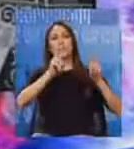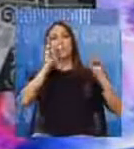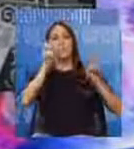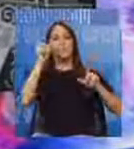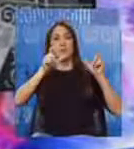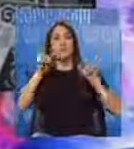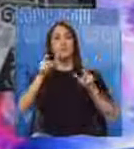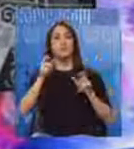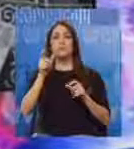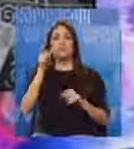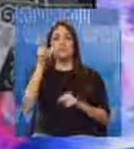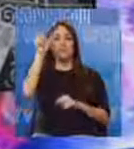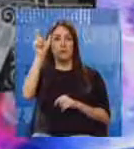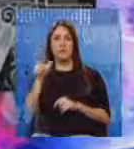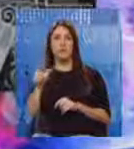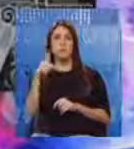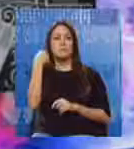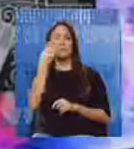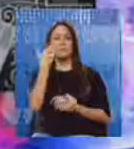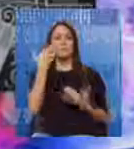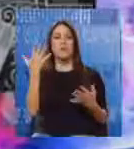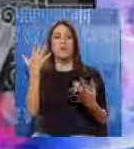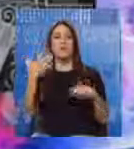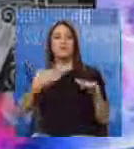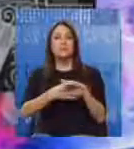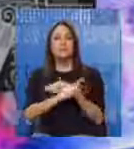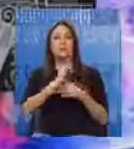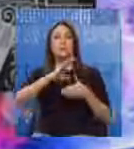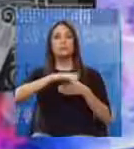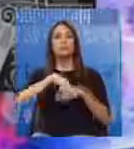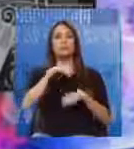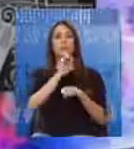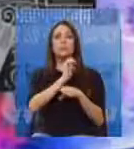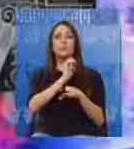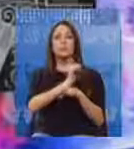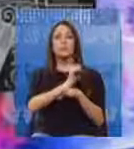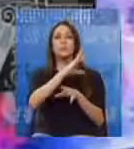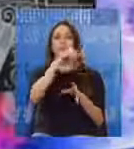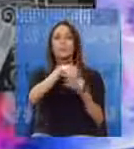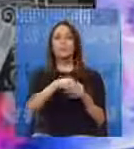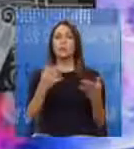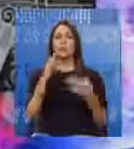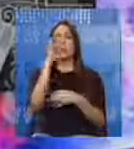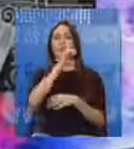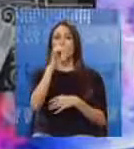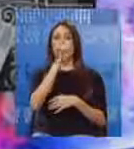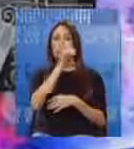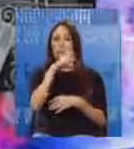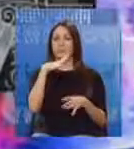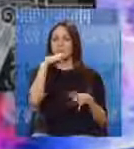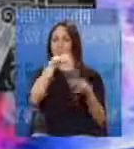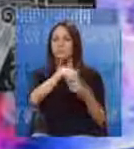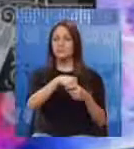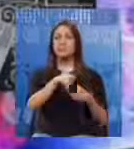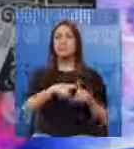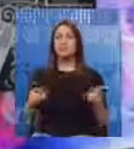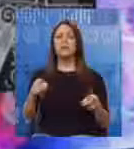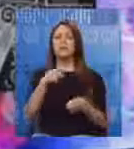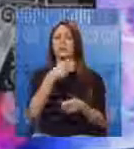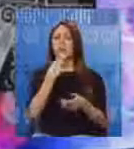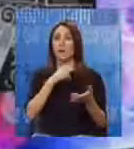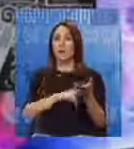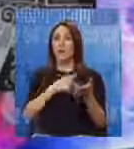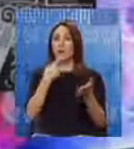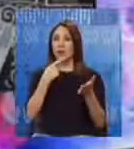de un individuo no identificado de ingresar sin autorización a la Embajada Ecuatoriana en Londres. En el documento se señala